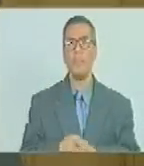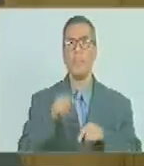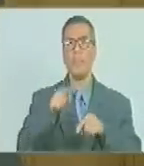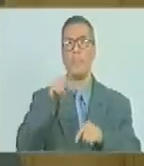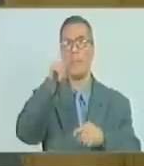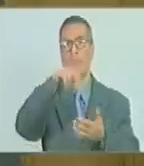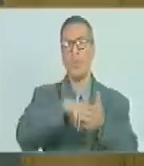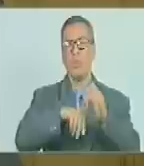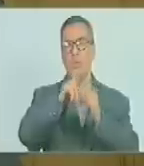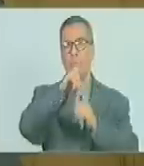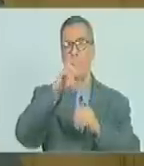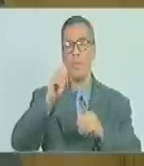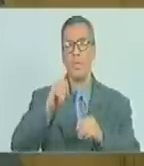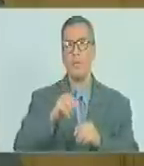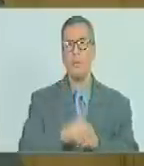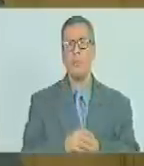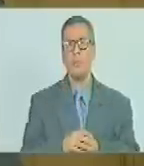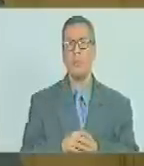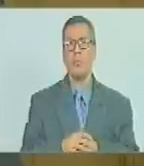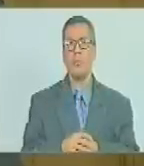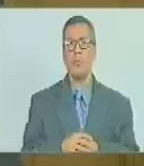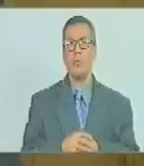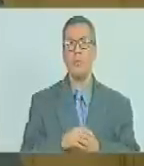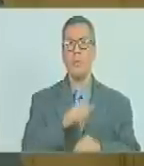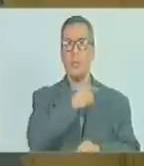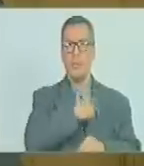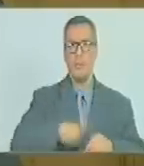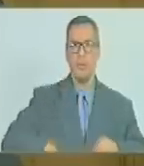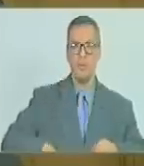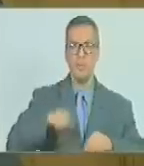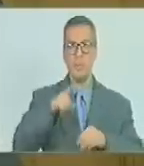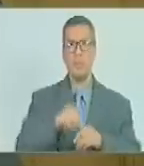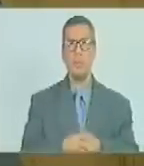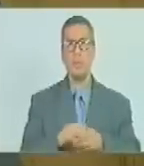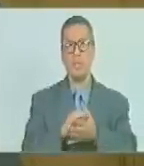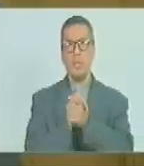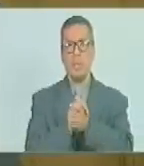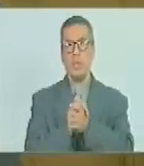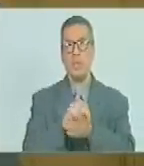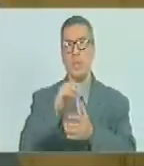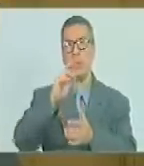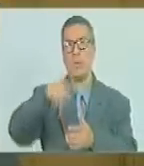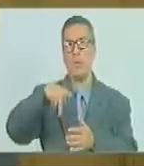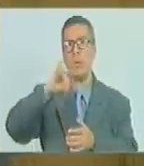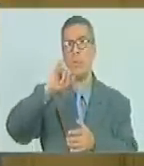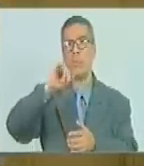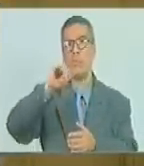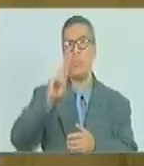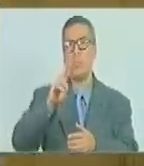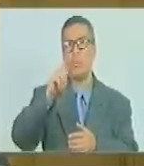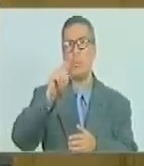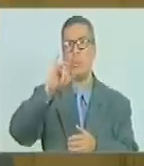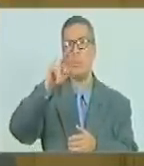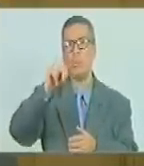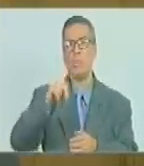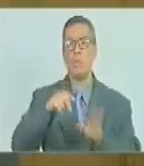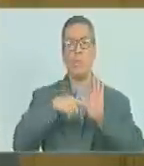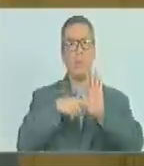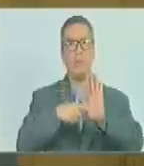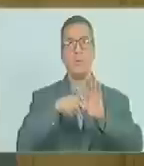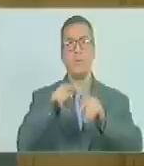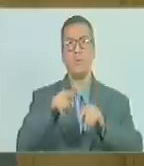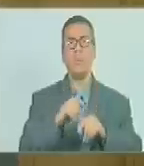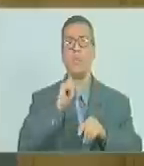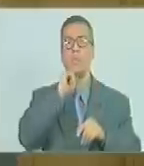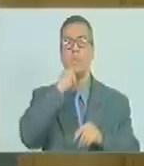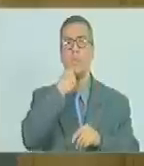del año 2000, con el presidente amigo Vladimir Putin, al frente